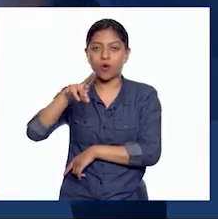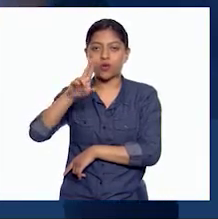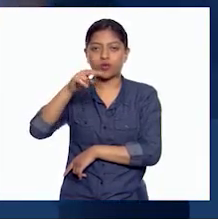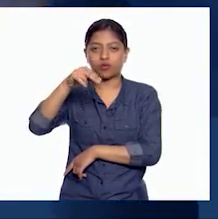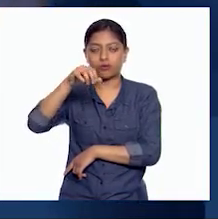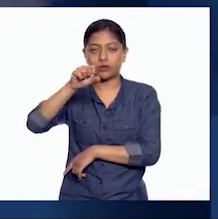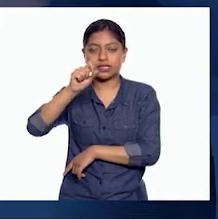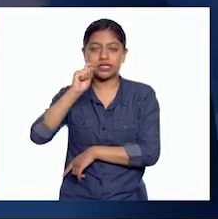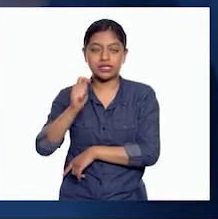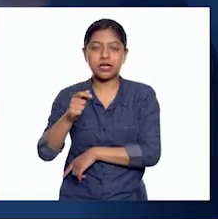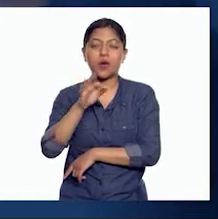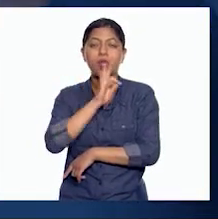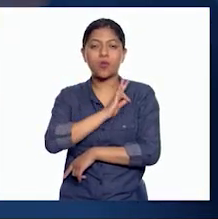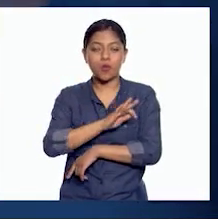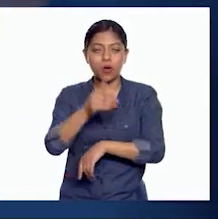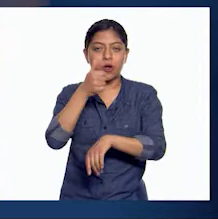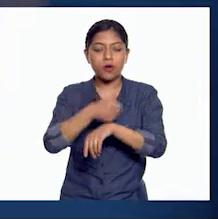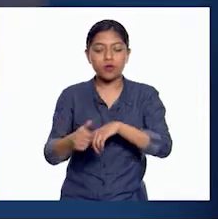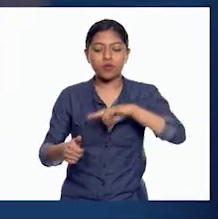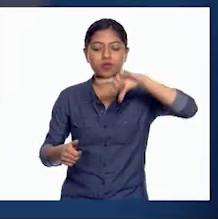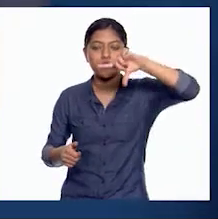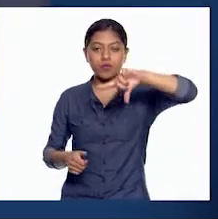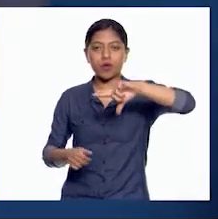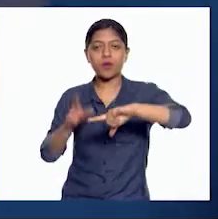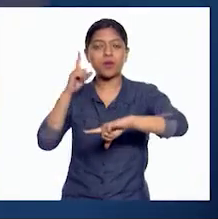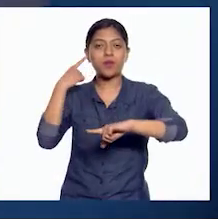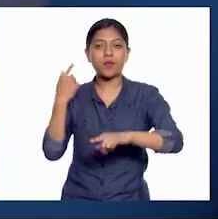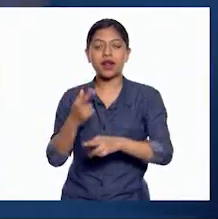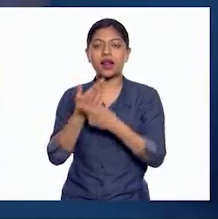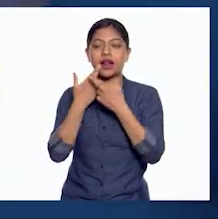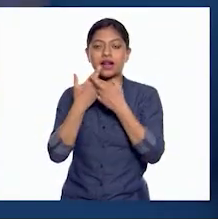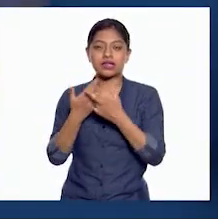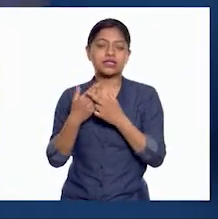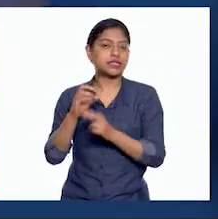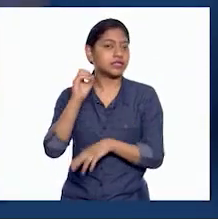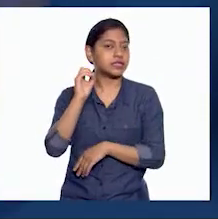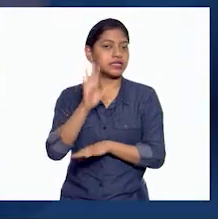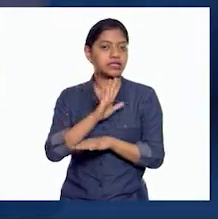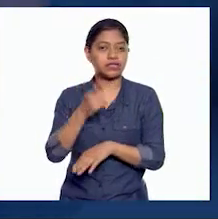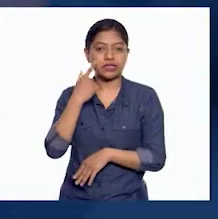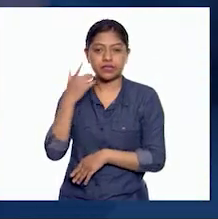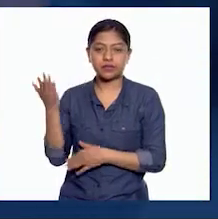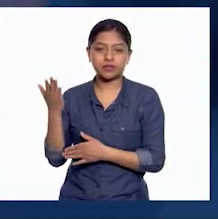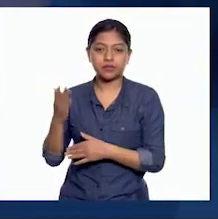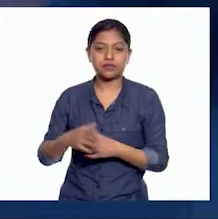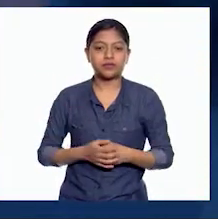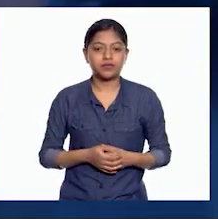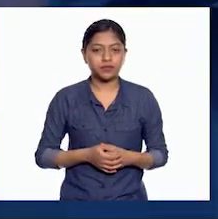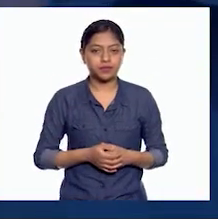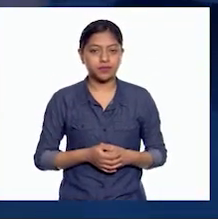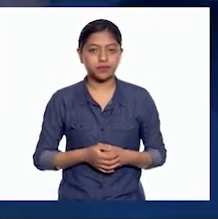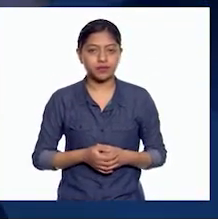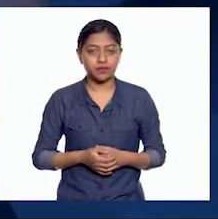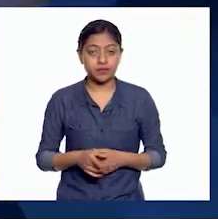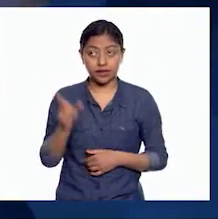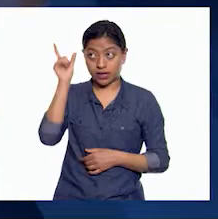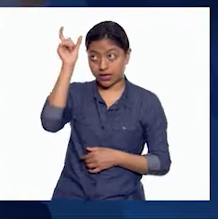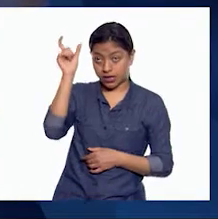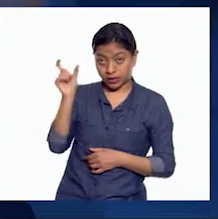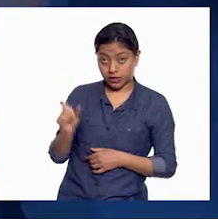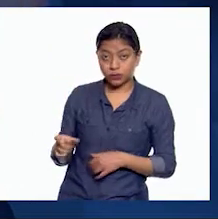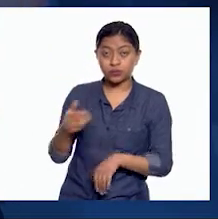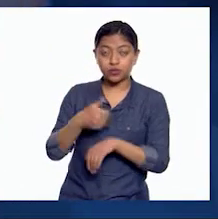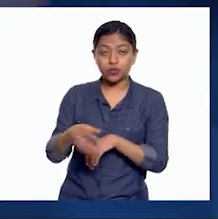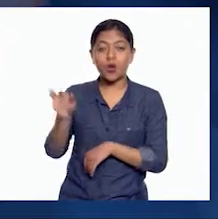¡Ah! El 1, 2, 3, 5, 6, 10, 15 y 30